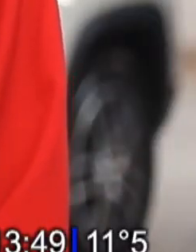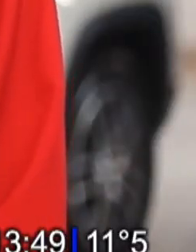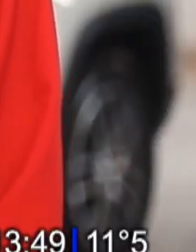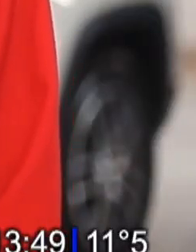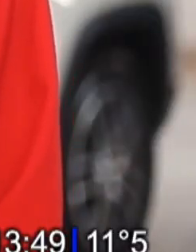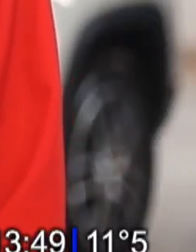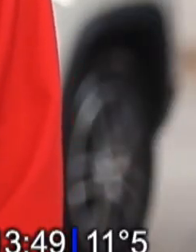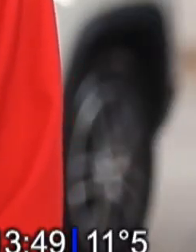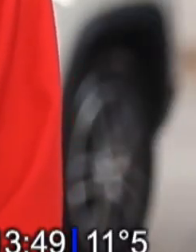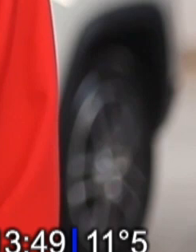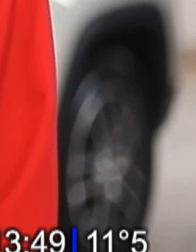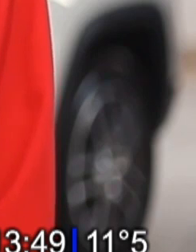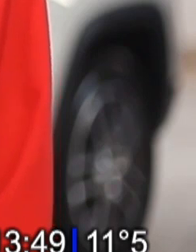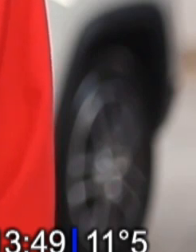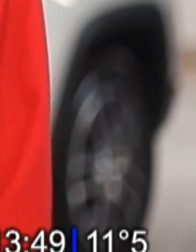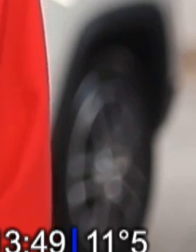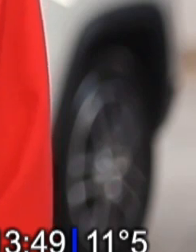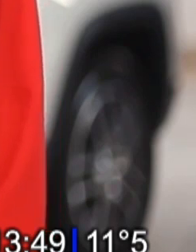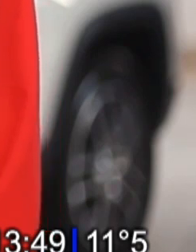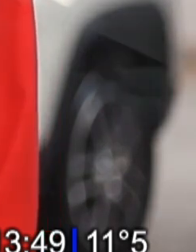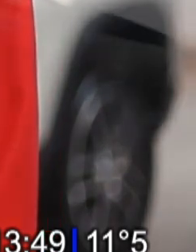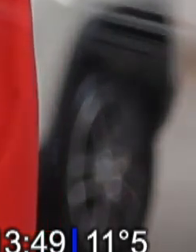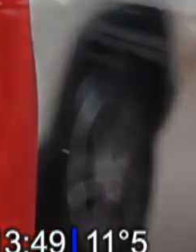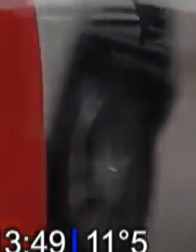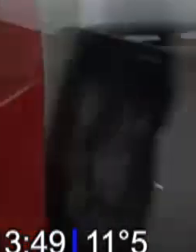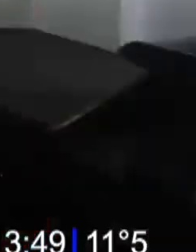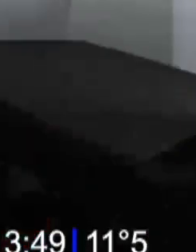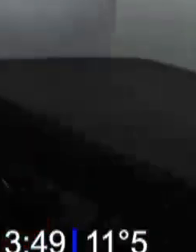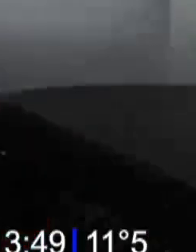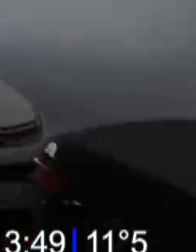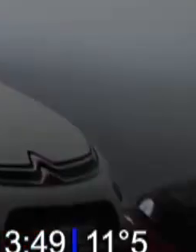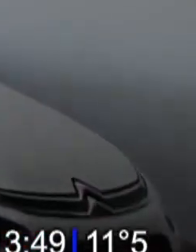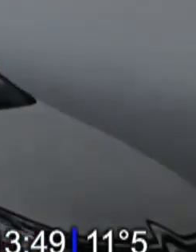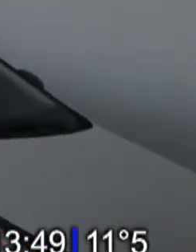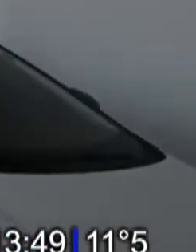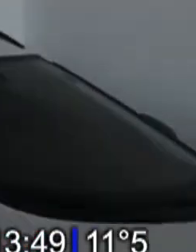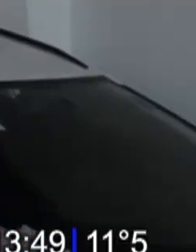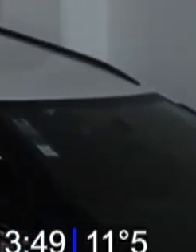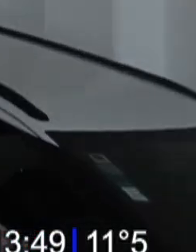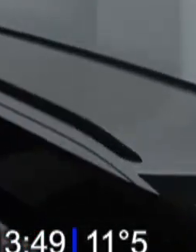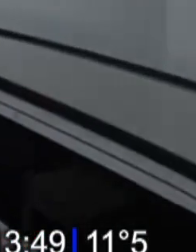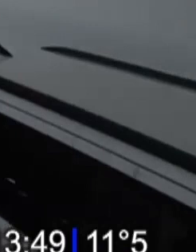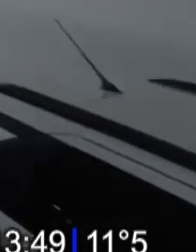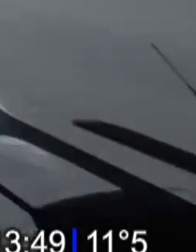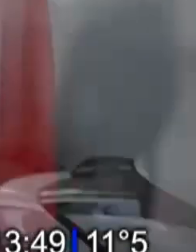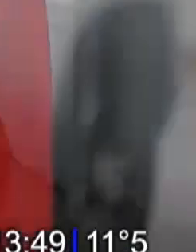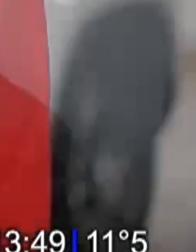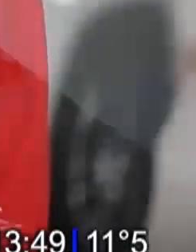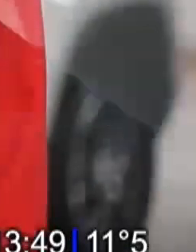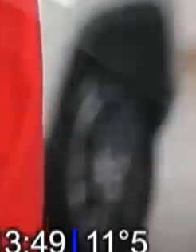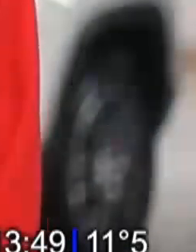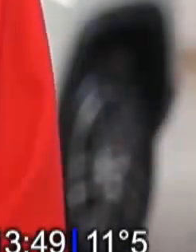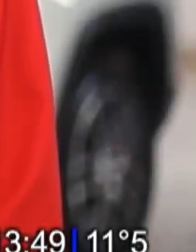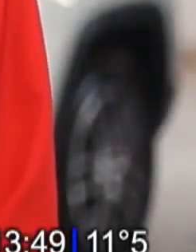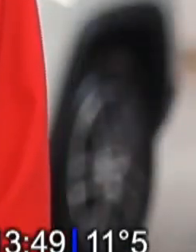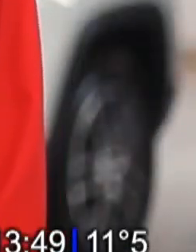Integral Multimarcas de Familia Parra lo hacemos posible. Trae tu vehículo y lo compramos en el acto y de